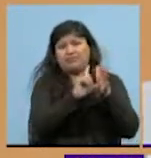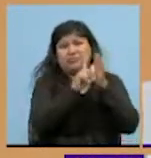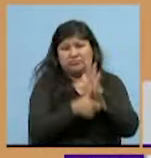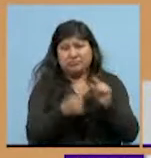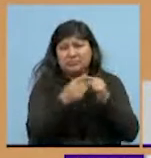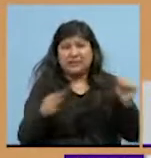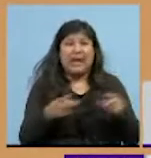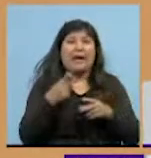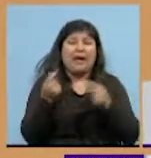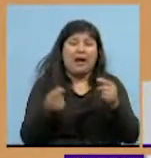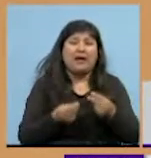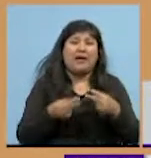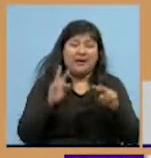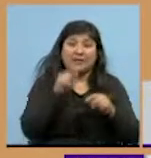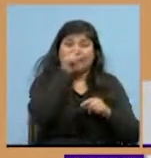es Susques,